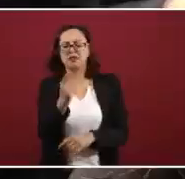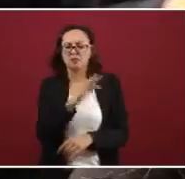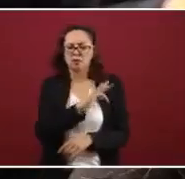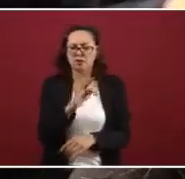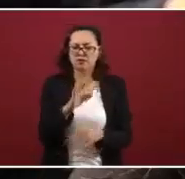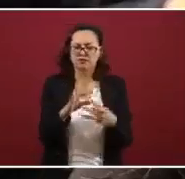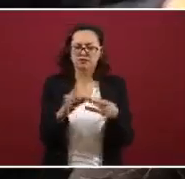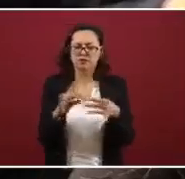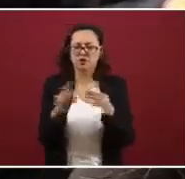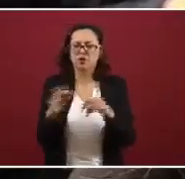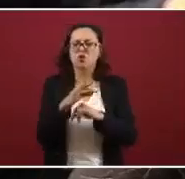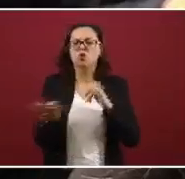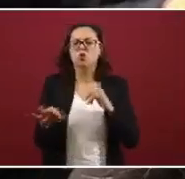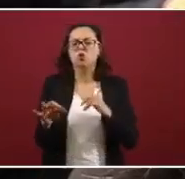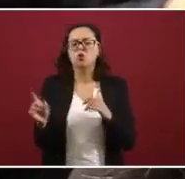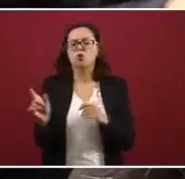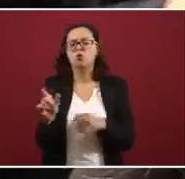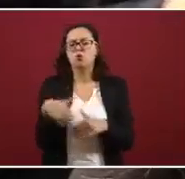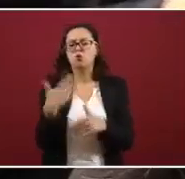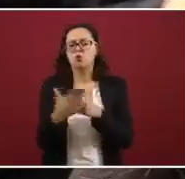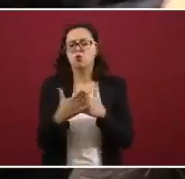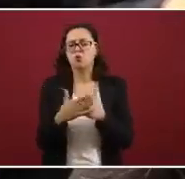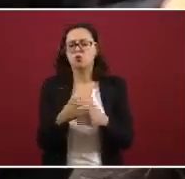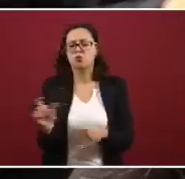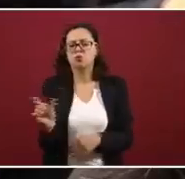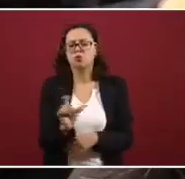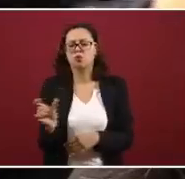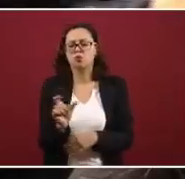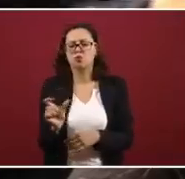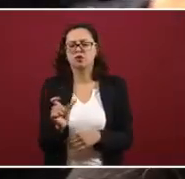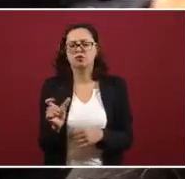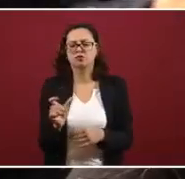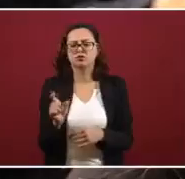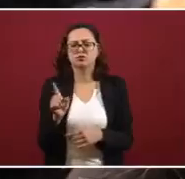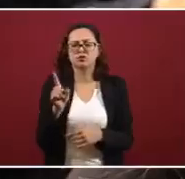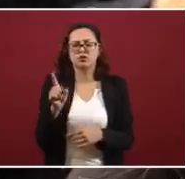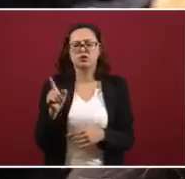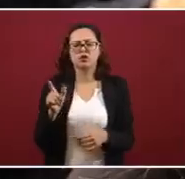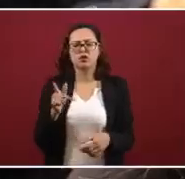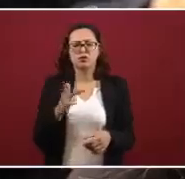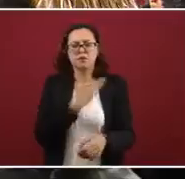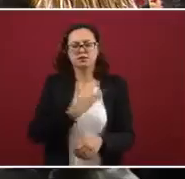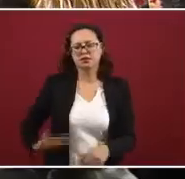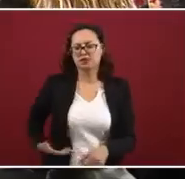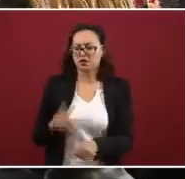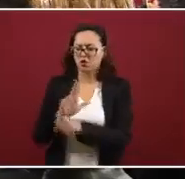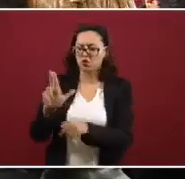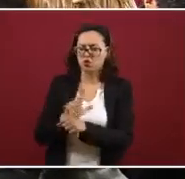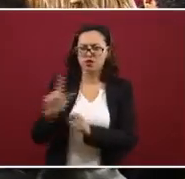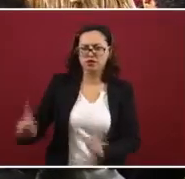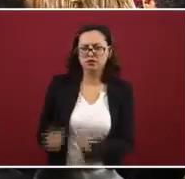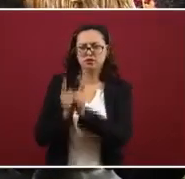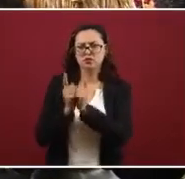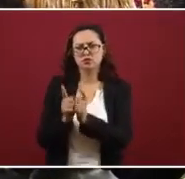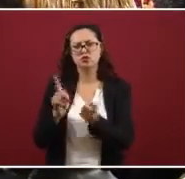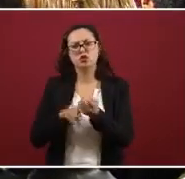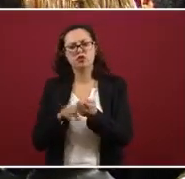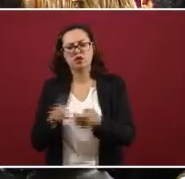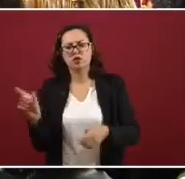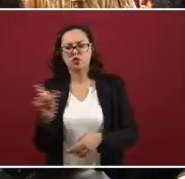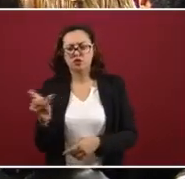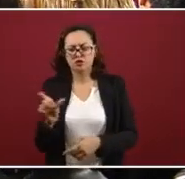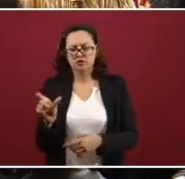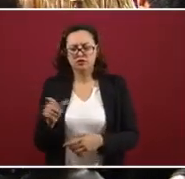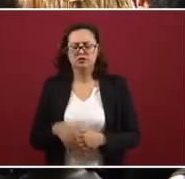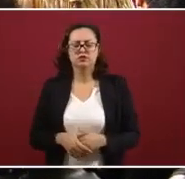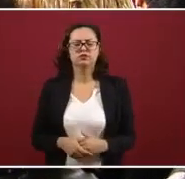también comentar como último, ¿cuándo, si se confirma que se reúne con el presidente de Honduras, y dónde y cuándo? Bueno, nosotros